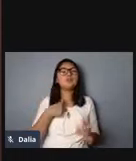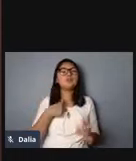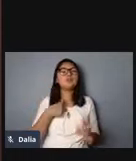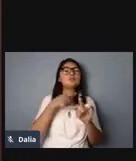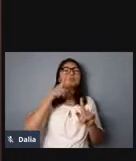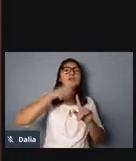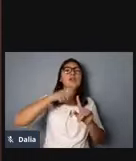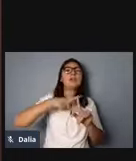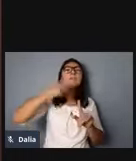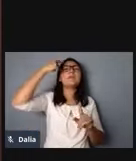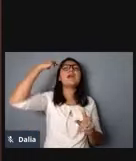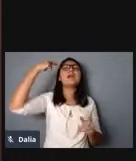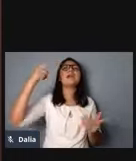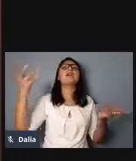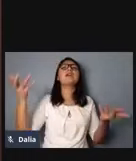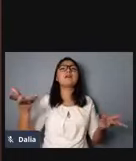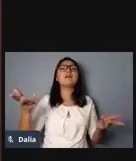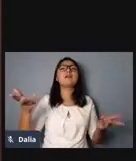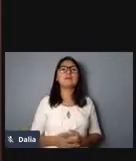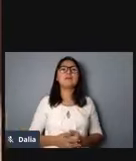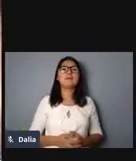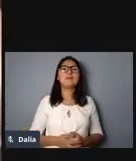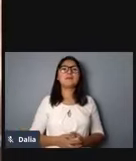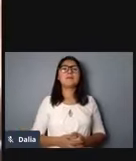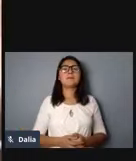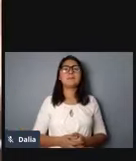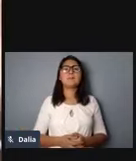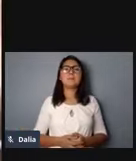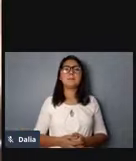qué? Yo dejaría